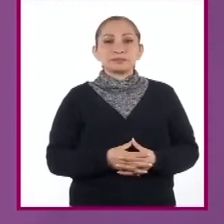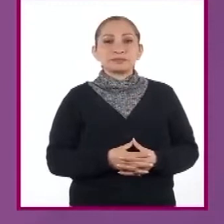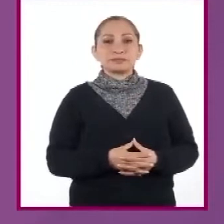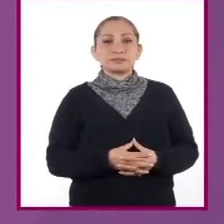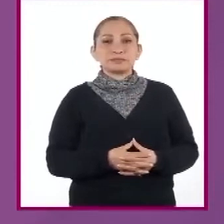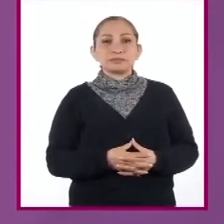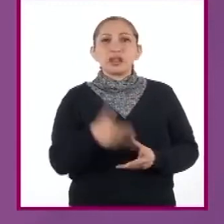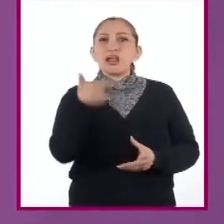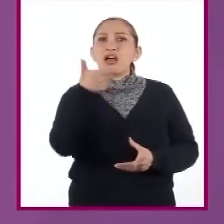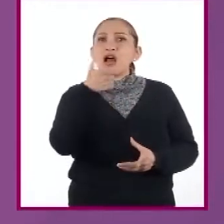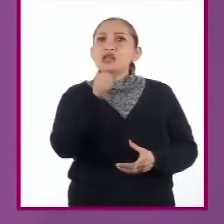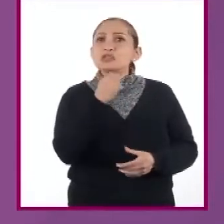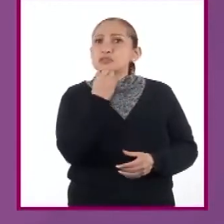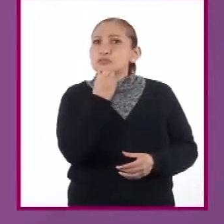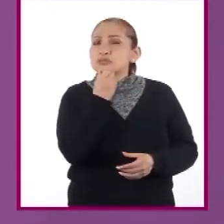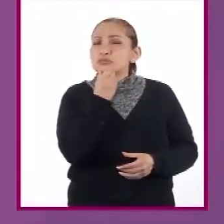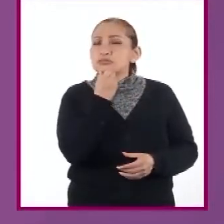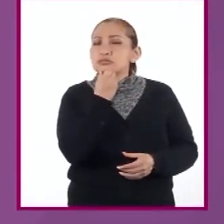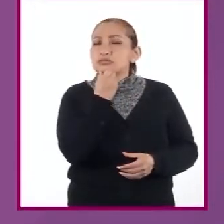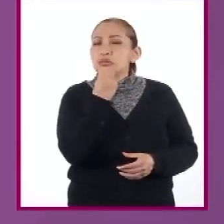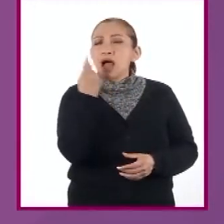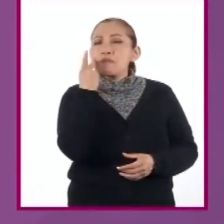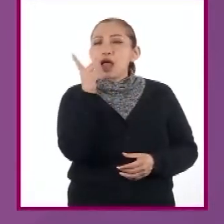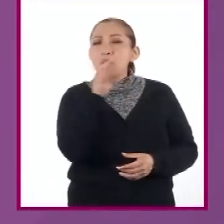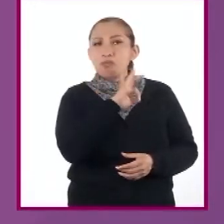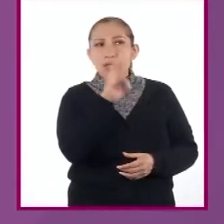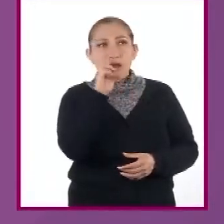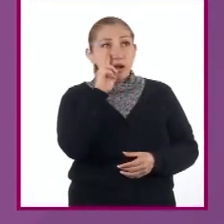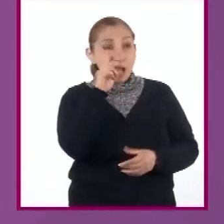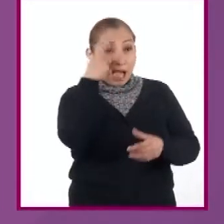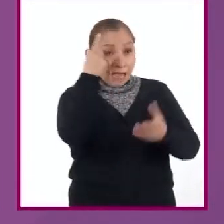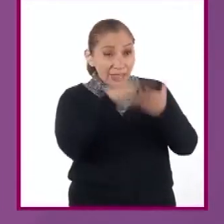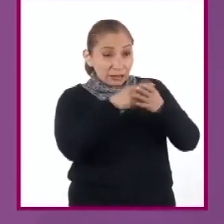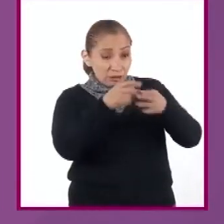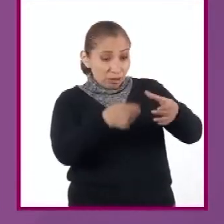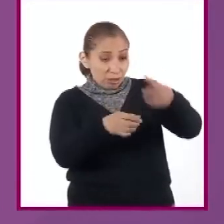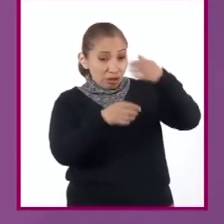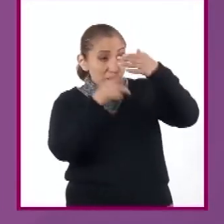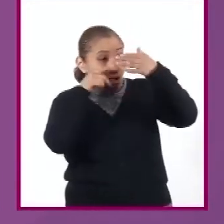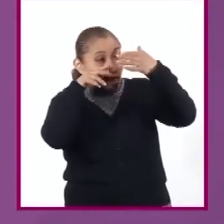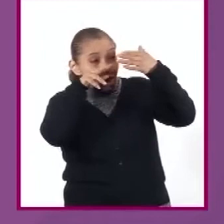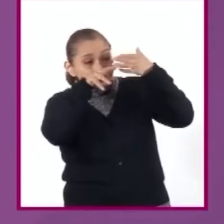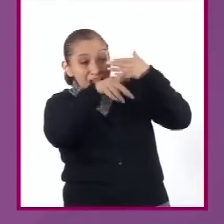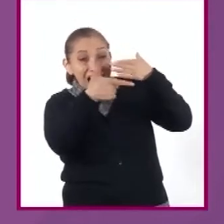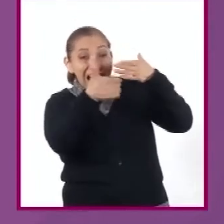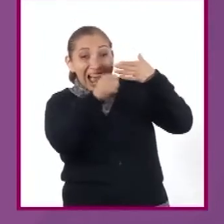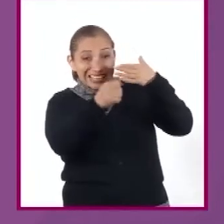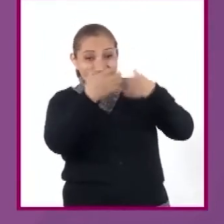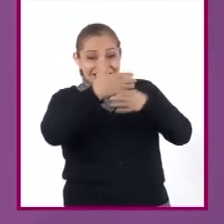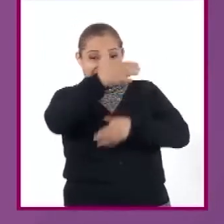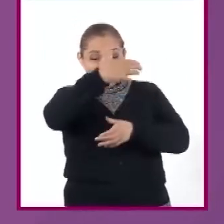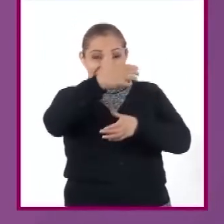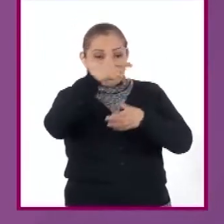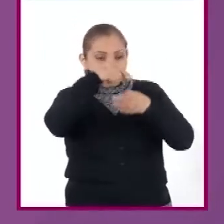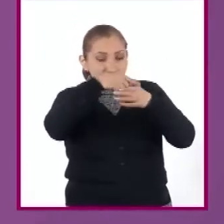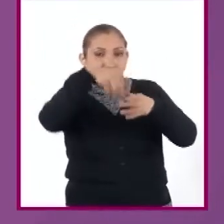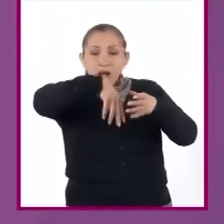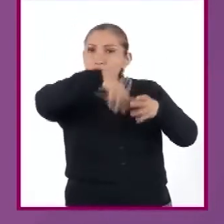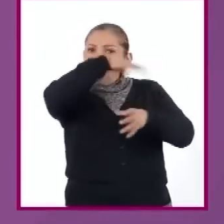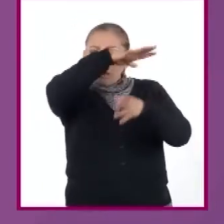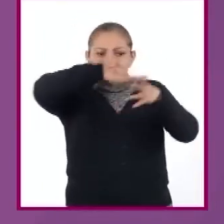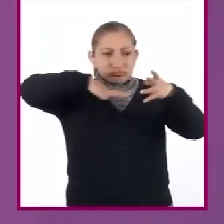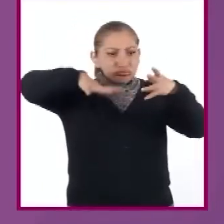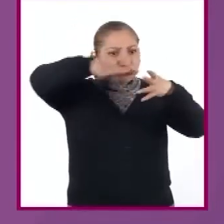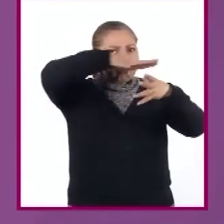¿Y los gases? Si pudiéramos ver dentro de ese tanque de gas, veríamos que el gas ocupa todo el